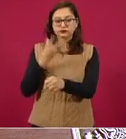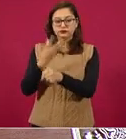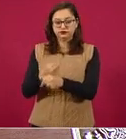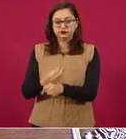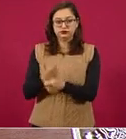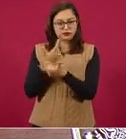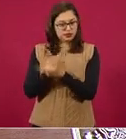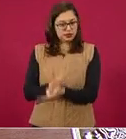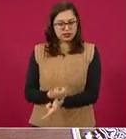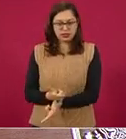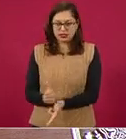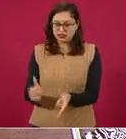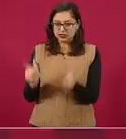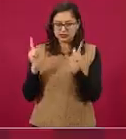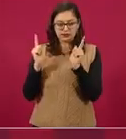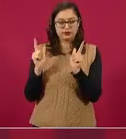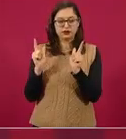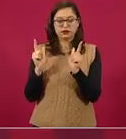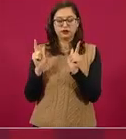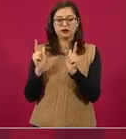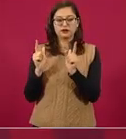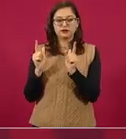y